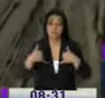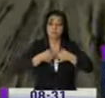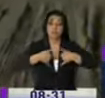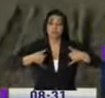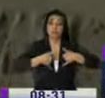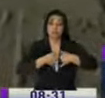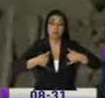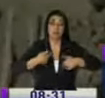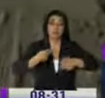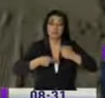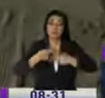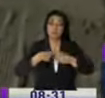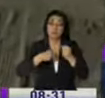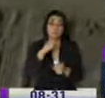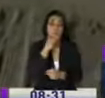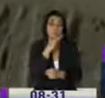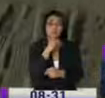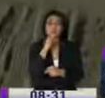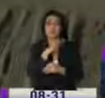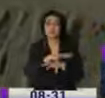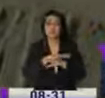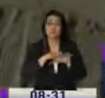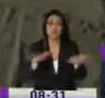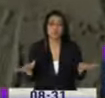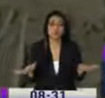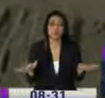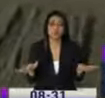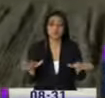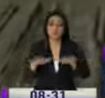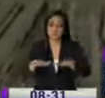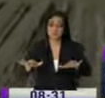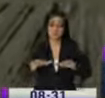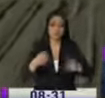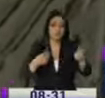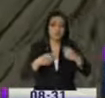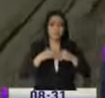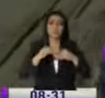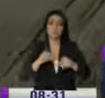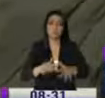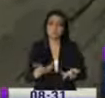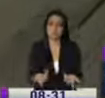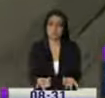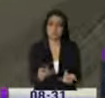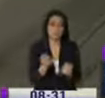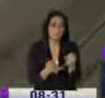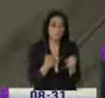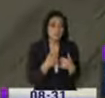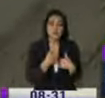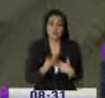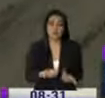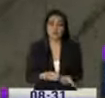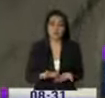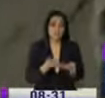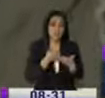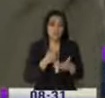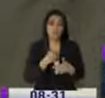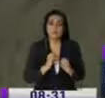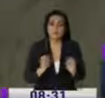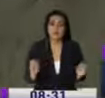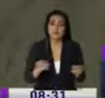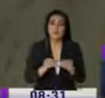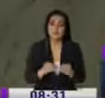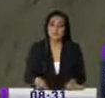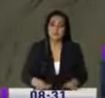perjudica bastante, porque tenemos unas cosas de bazar y papelería que eso ya se ensucia y son centavos que nos ganamos. Y eso ya no